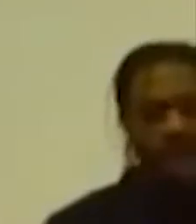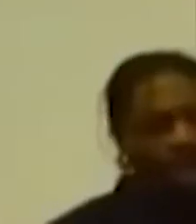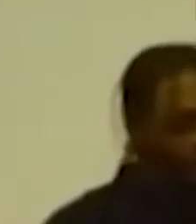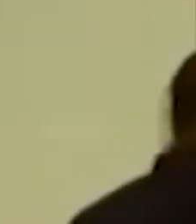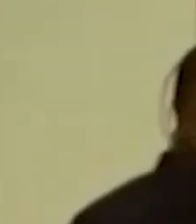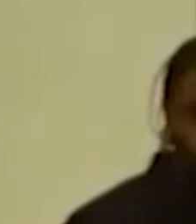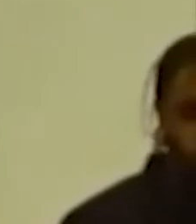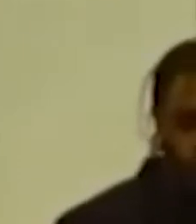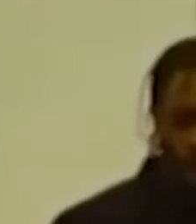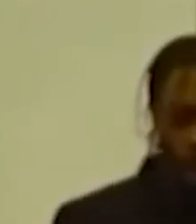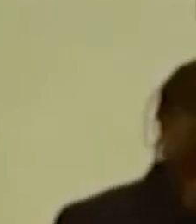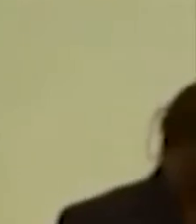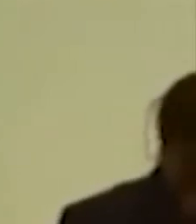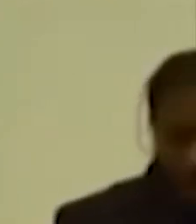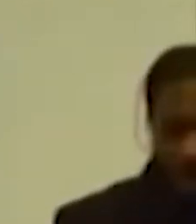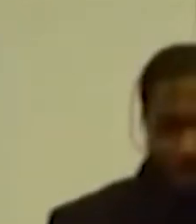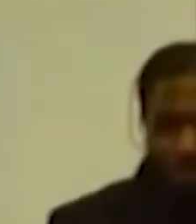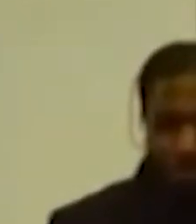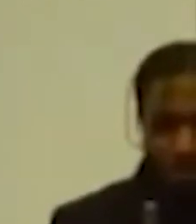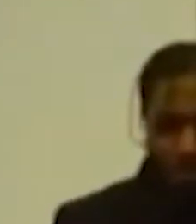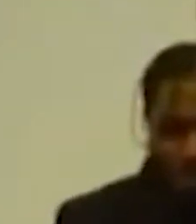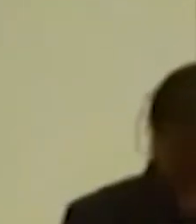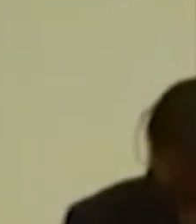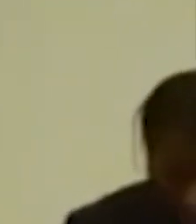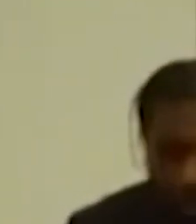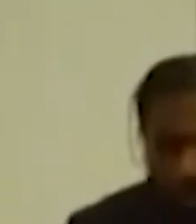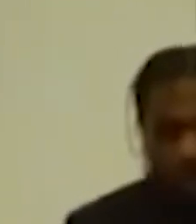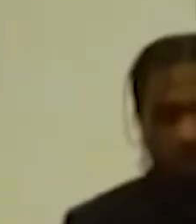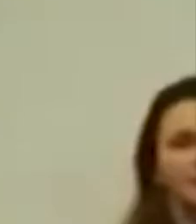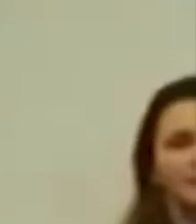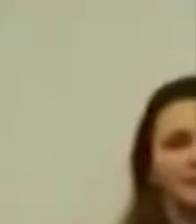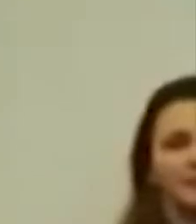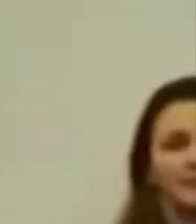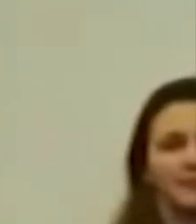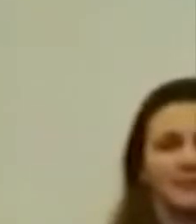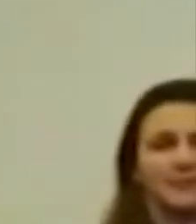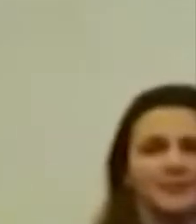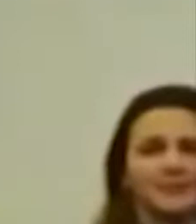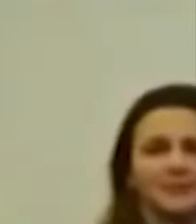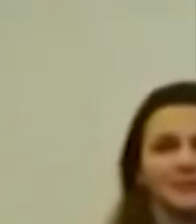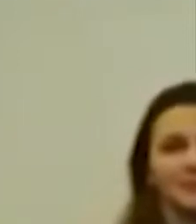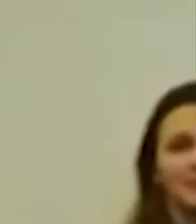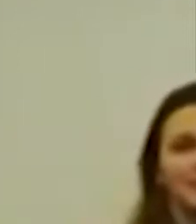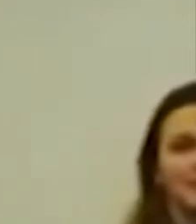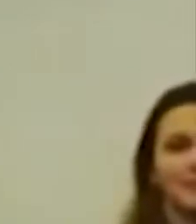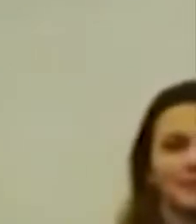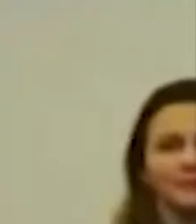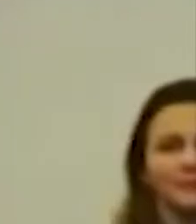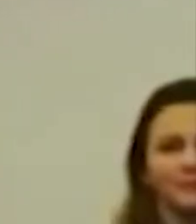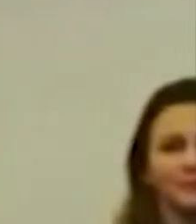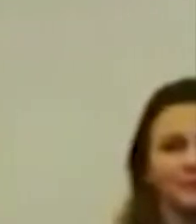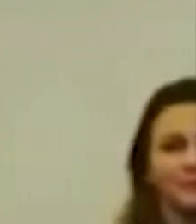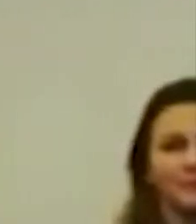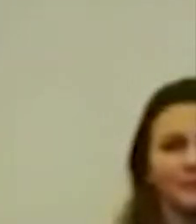universidad de san pablo y fue firmada por los candidatos opositores luiz inácio lula da silva del partido de los trabajadores ciro gómez del partido